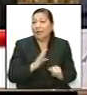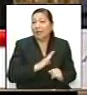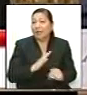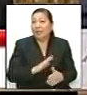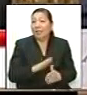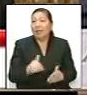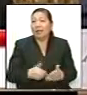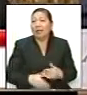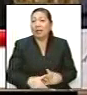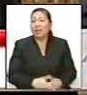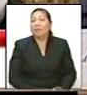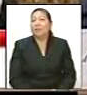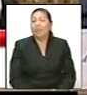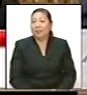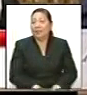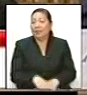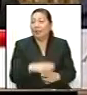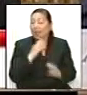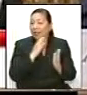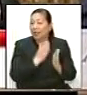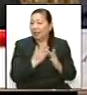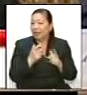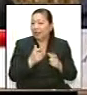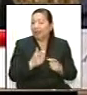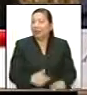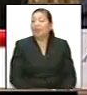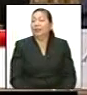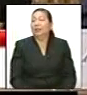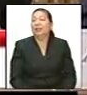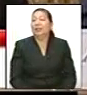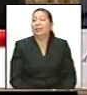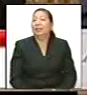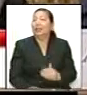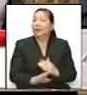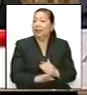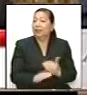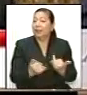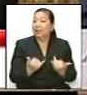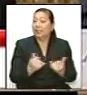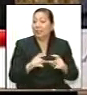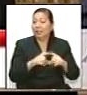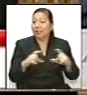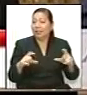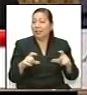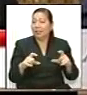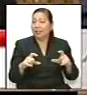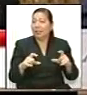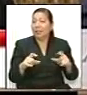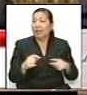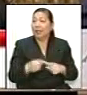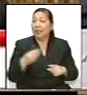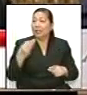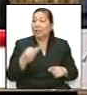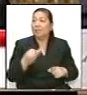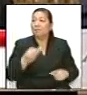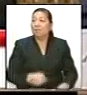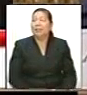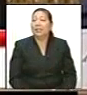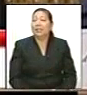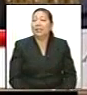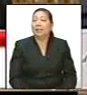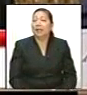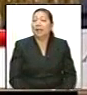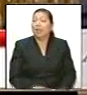cuestión de neutralidad y para que pueda haber una adecuada supervisión. Es bajo esta etiqueta, servicios especializados,